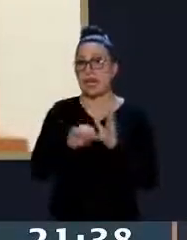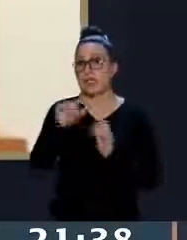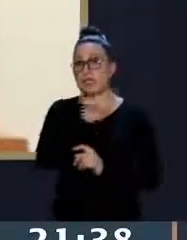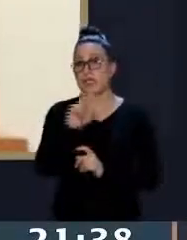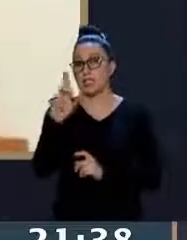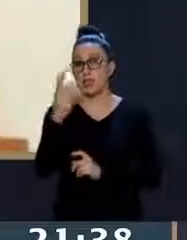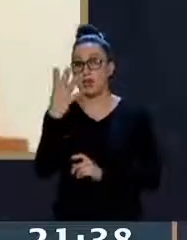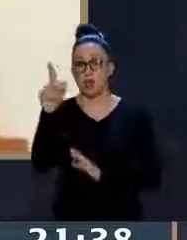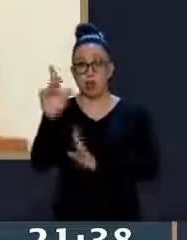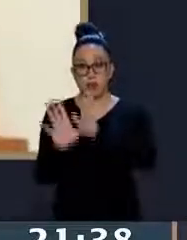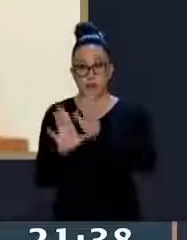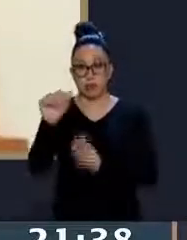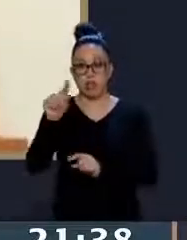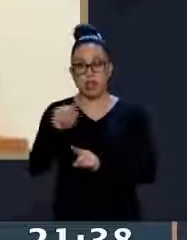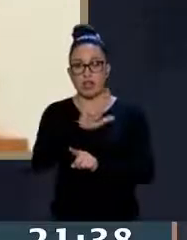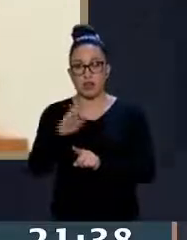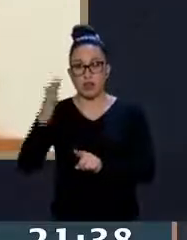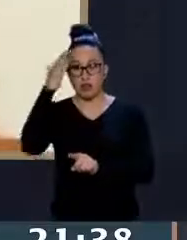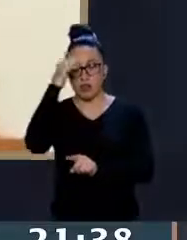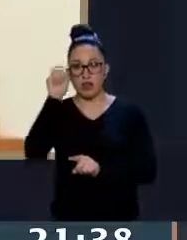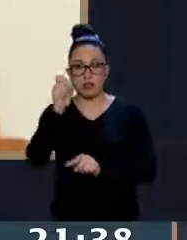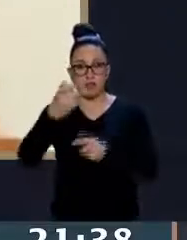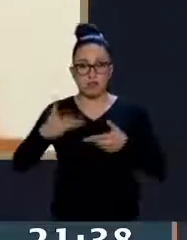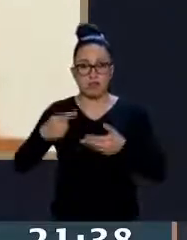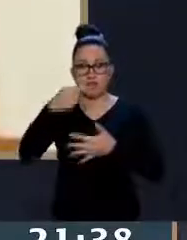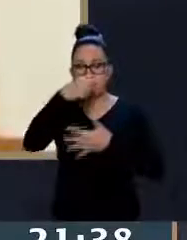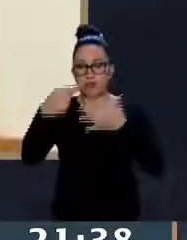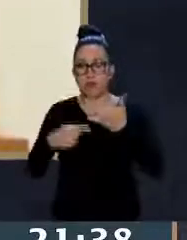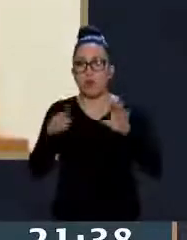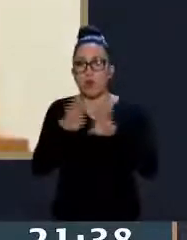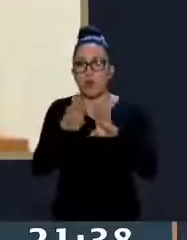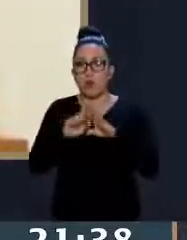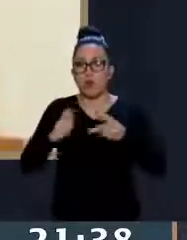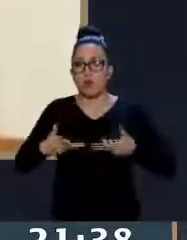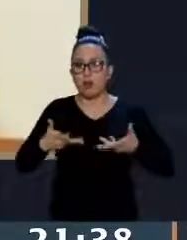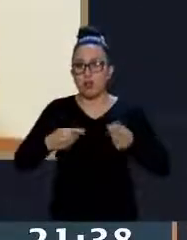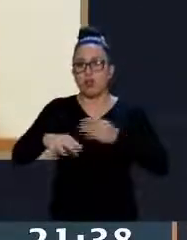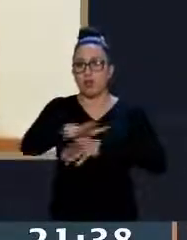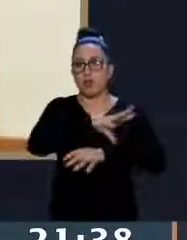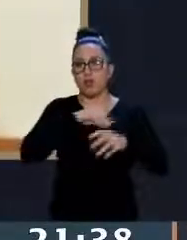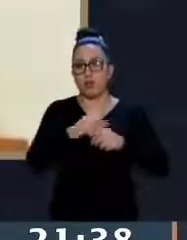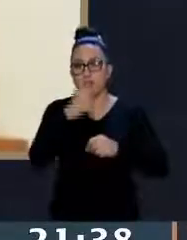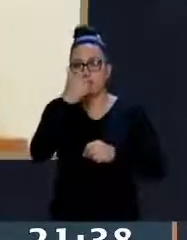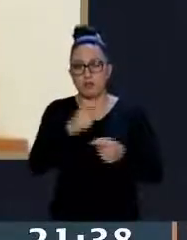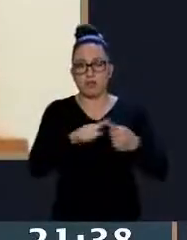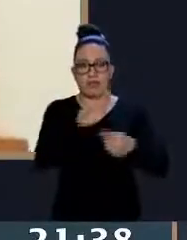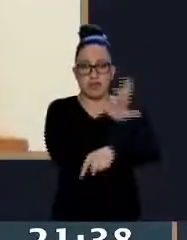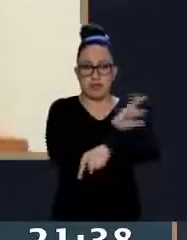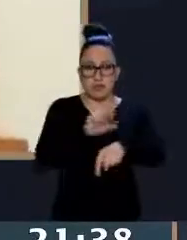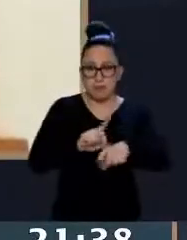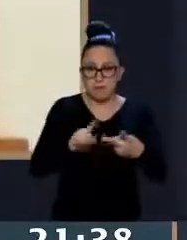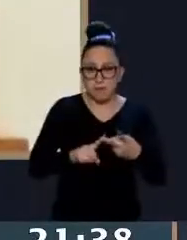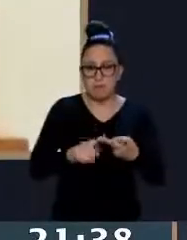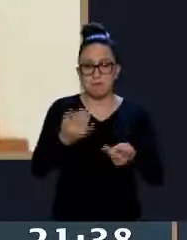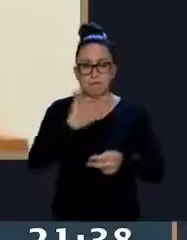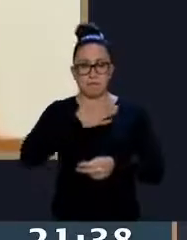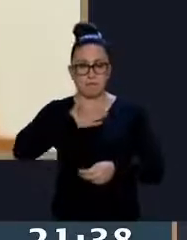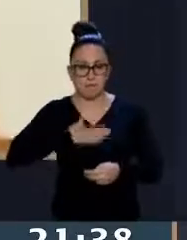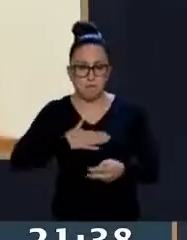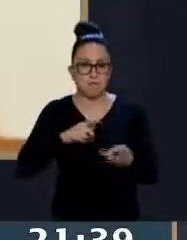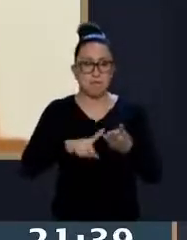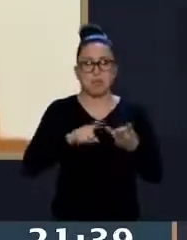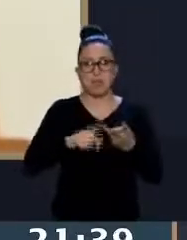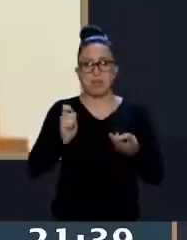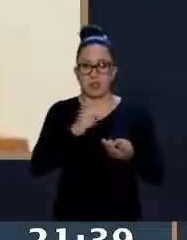constitucional establece los principios para el ejercicio del gasto público debe ser eficiente efectivo debe ser transparente no eh honesto